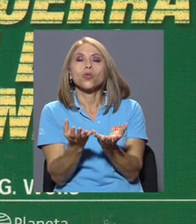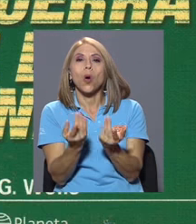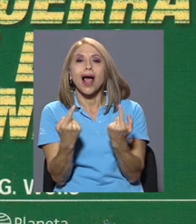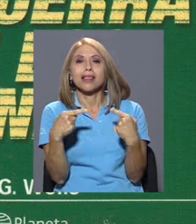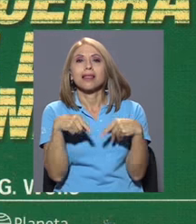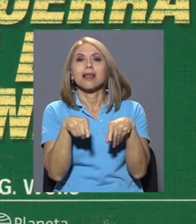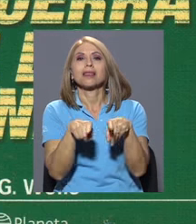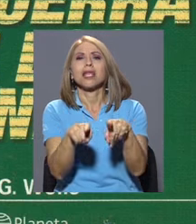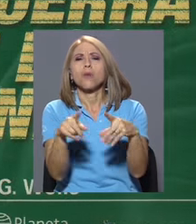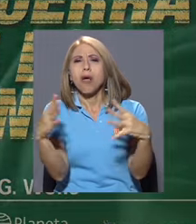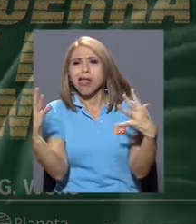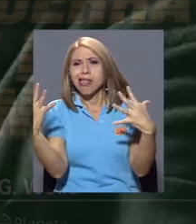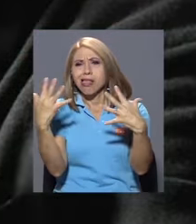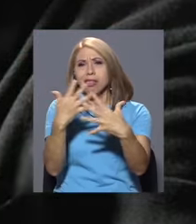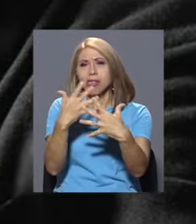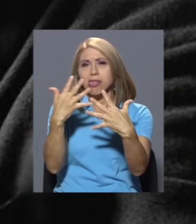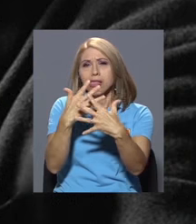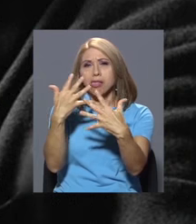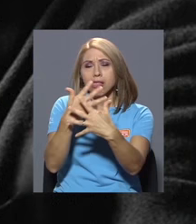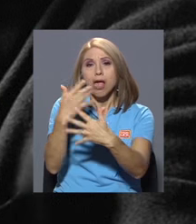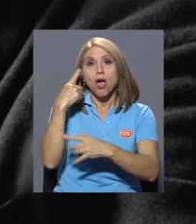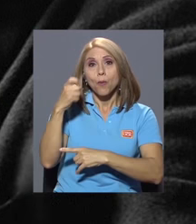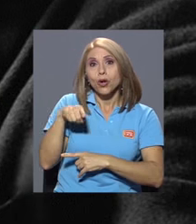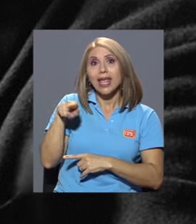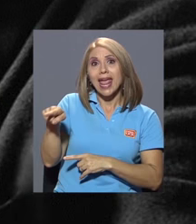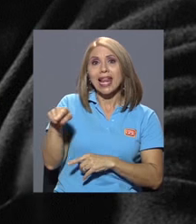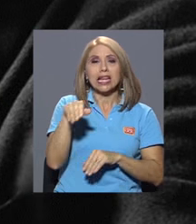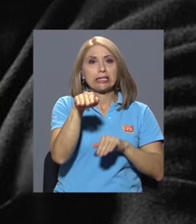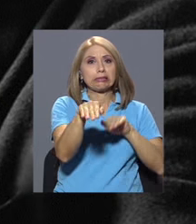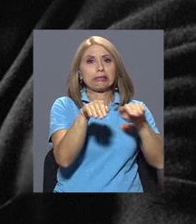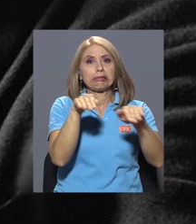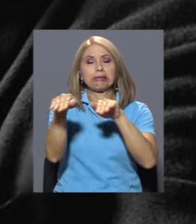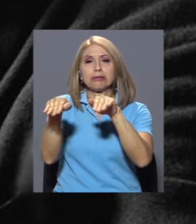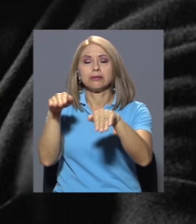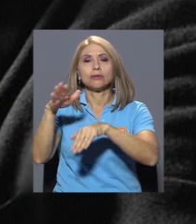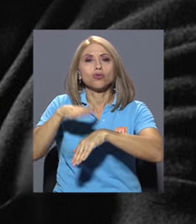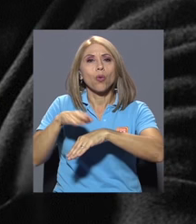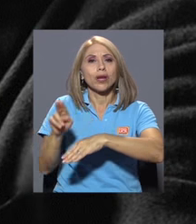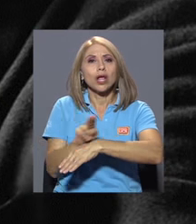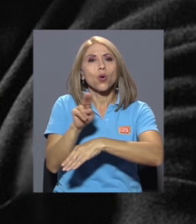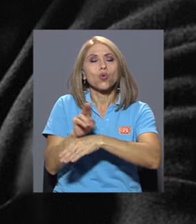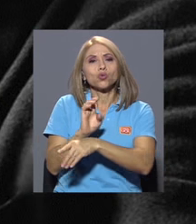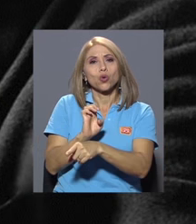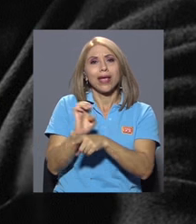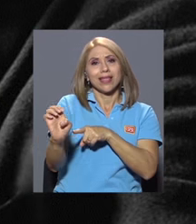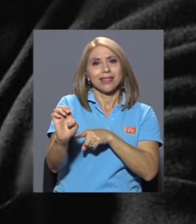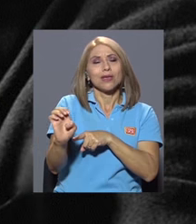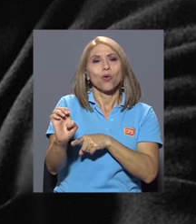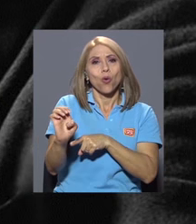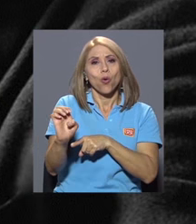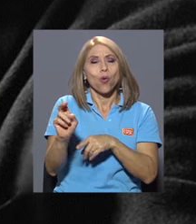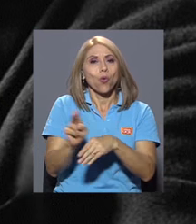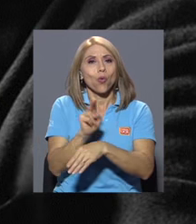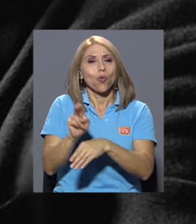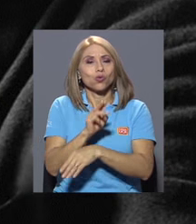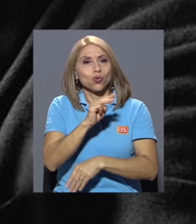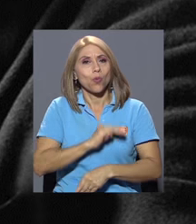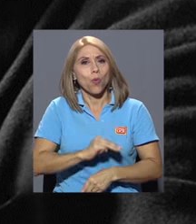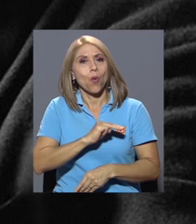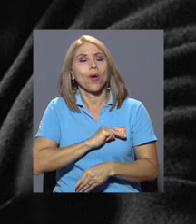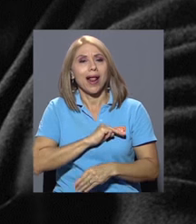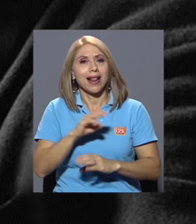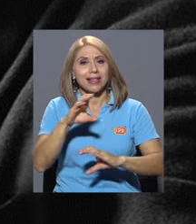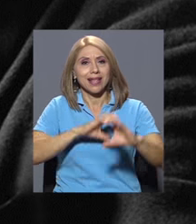pero porque él estaba haciendo una tremenda advertencia sobre el uso ético, inclusive el uso moral de